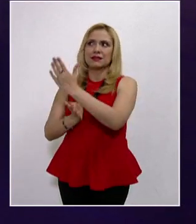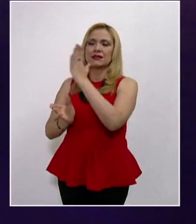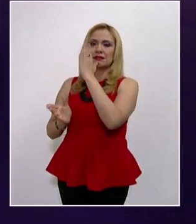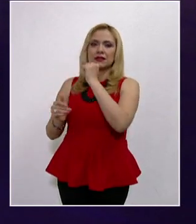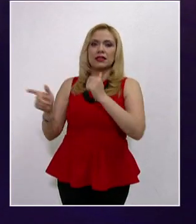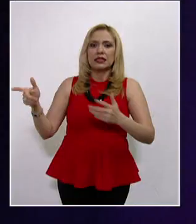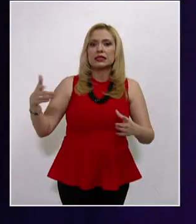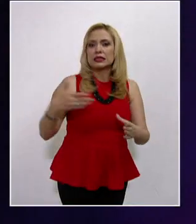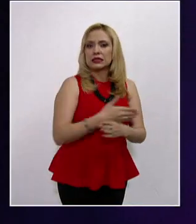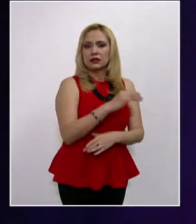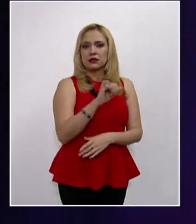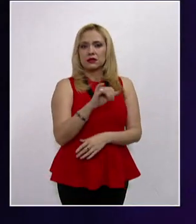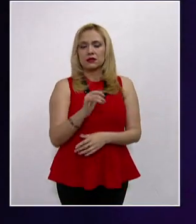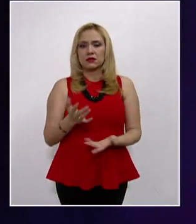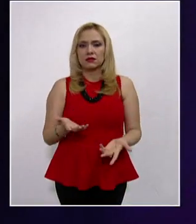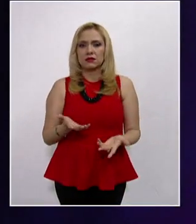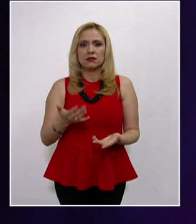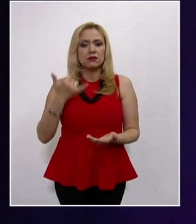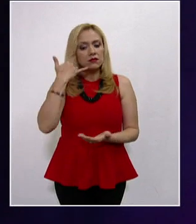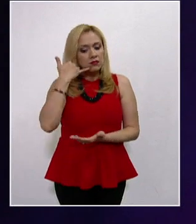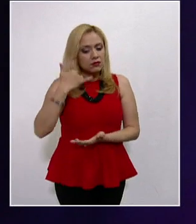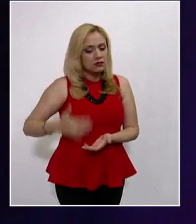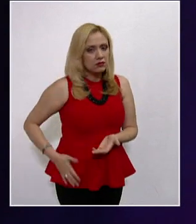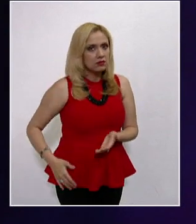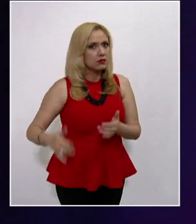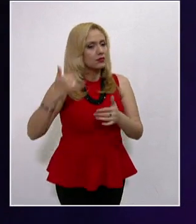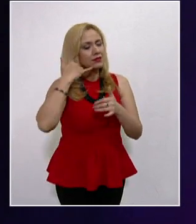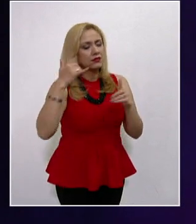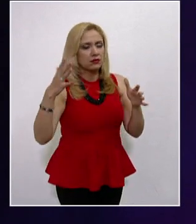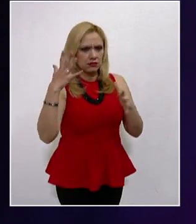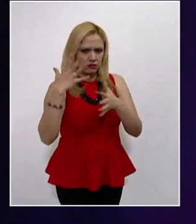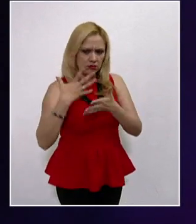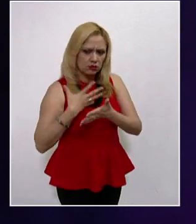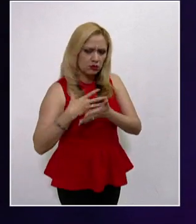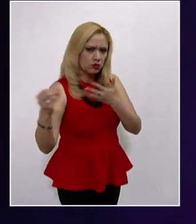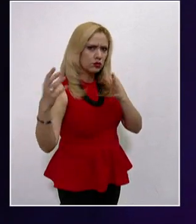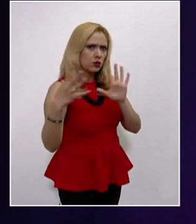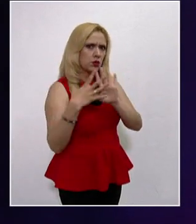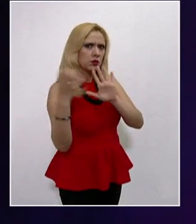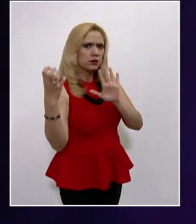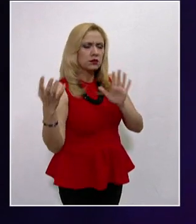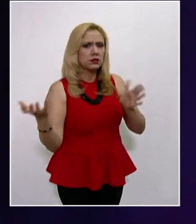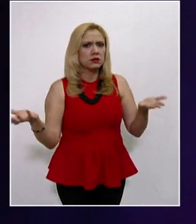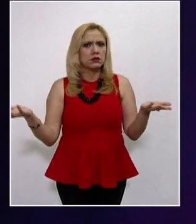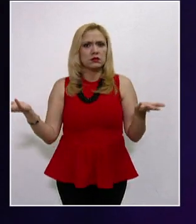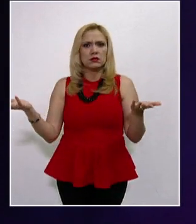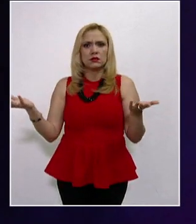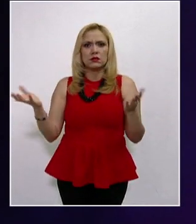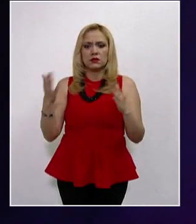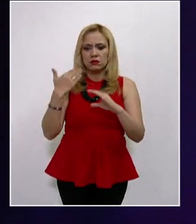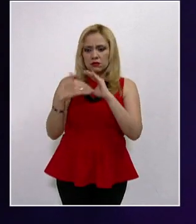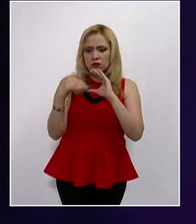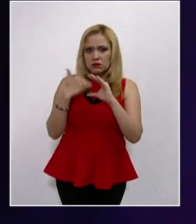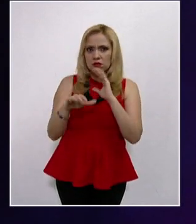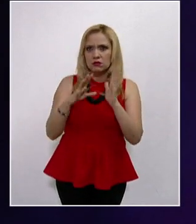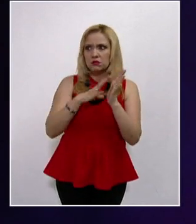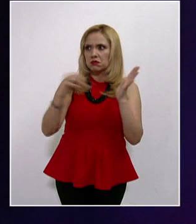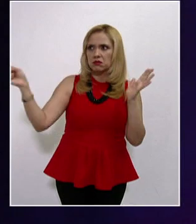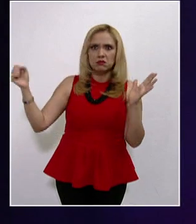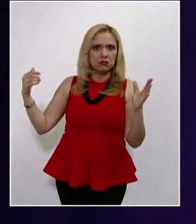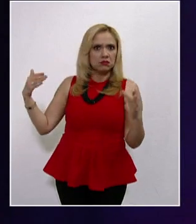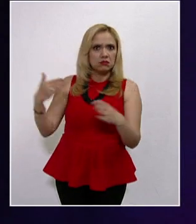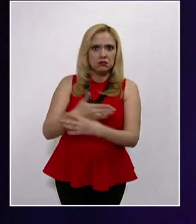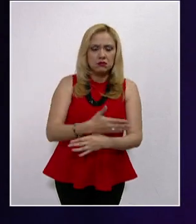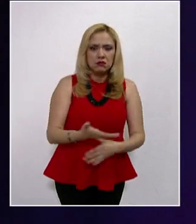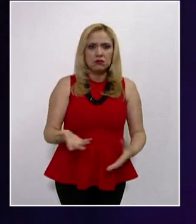conexas, ¿no? Por ejemplo, intervención de comunicaciones, o sea, actividades que son más delicadas en cuanto a la invasión